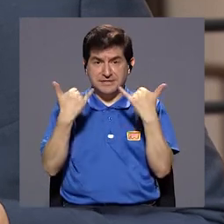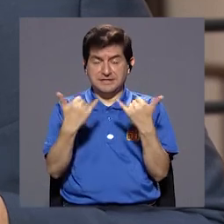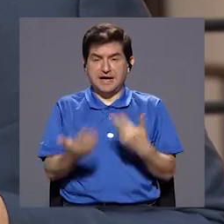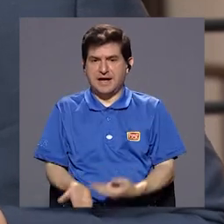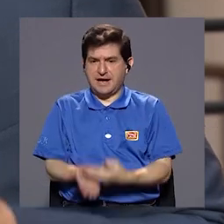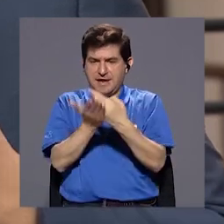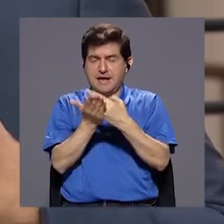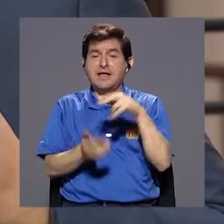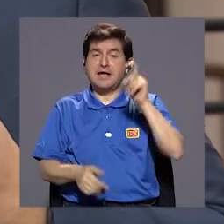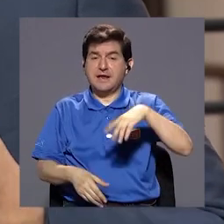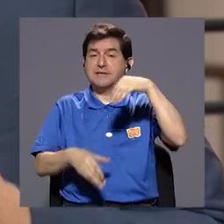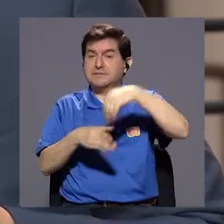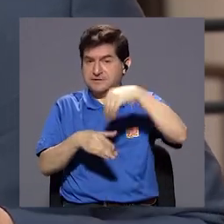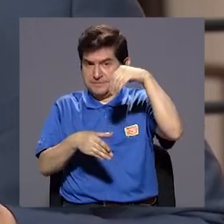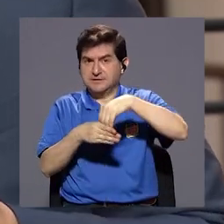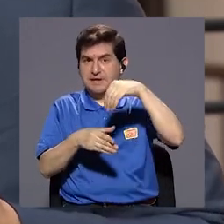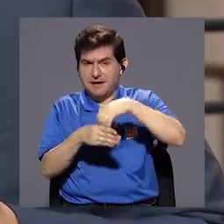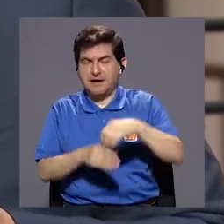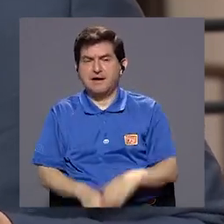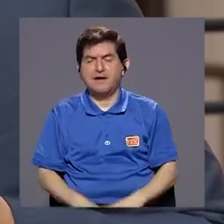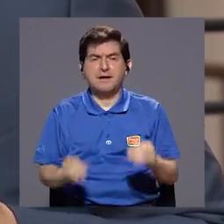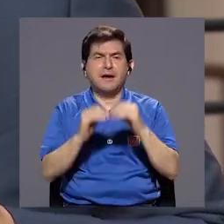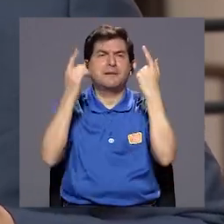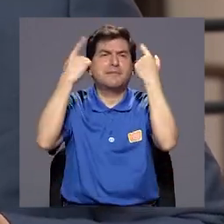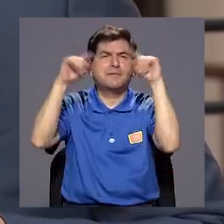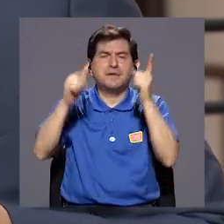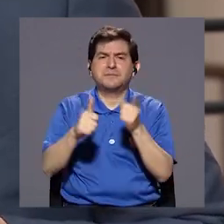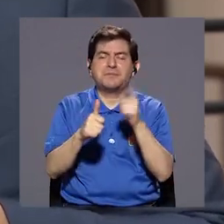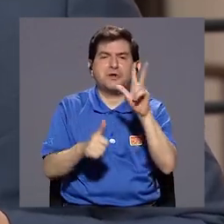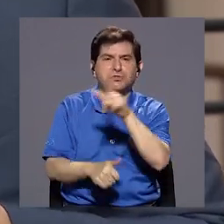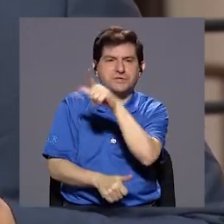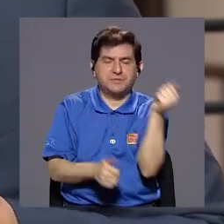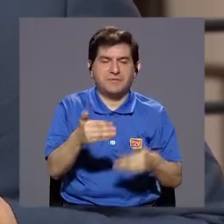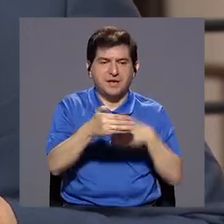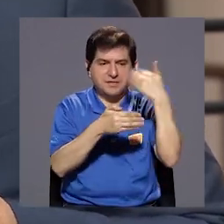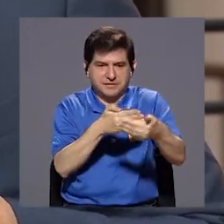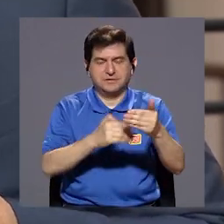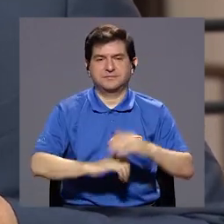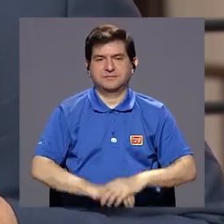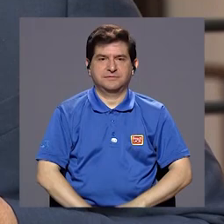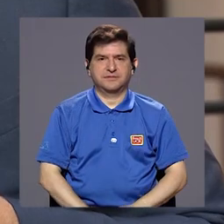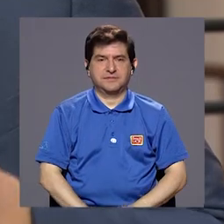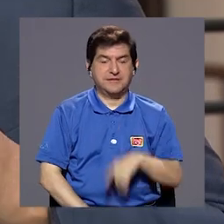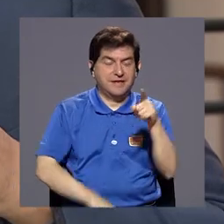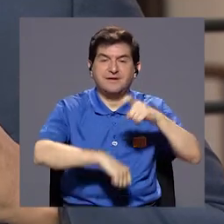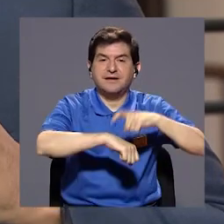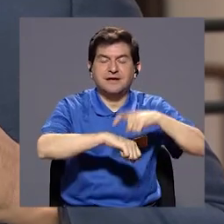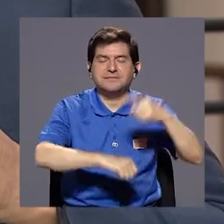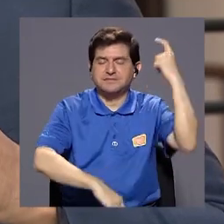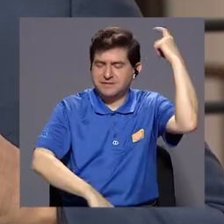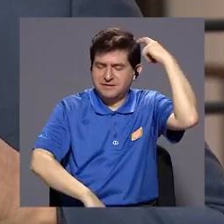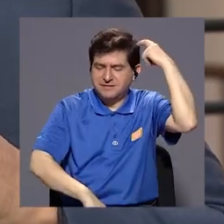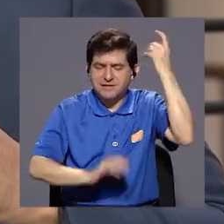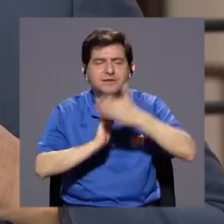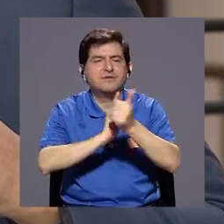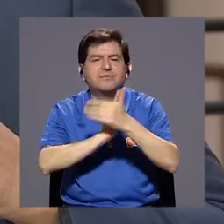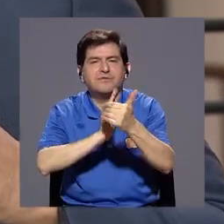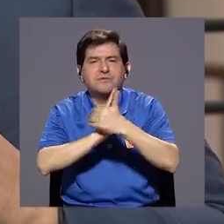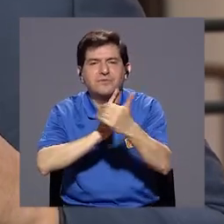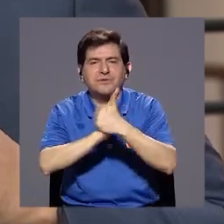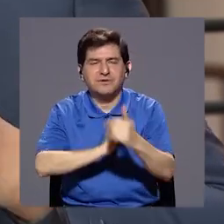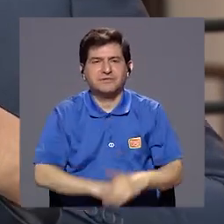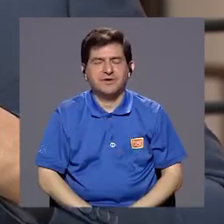que es en lo que hay que invertir realmente, es más efectiva en los primeros 3 meses después de que le pasó. Es ahí cuando el cerebro va a tener la